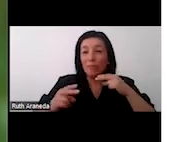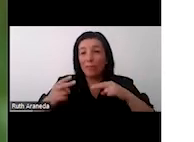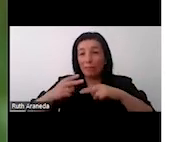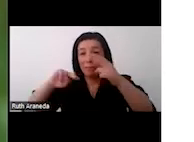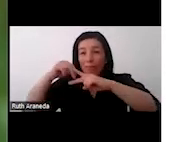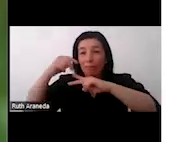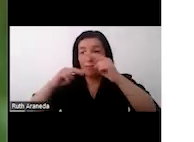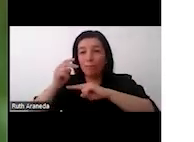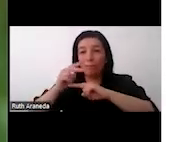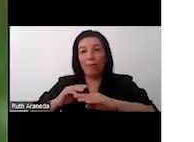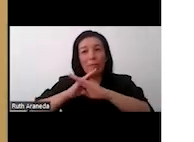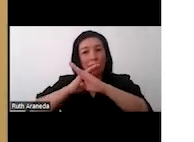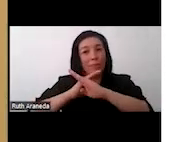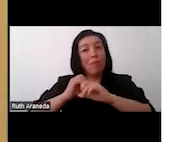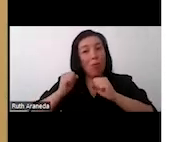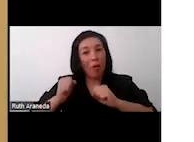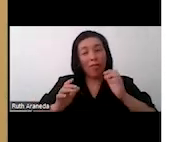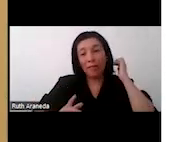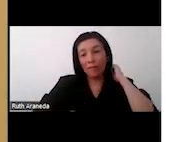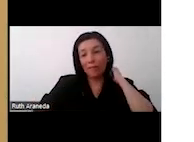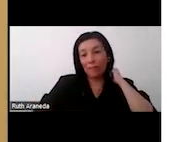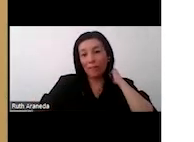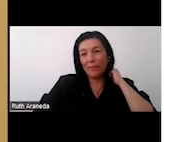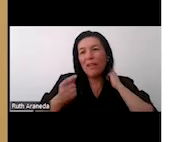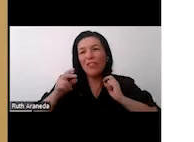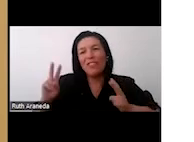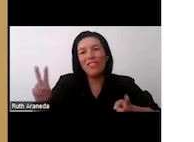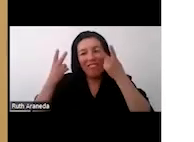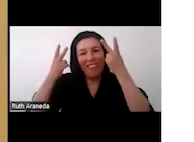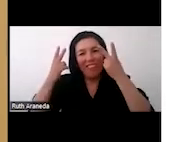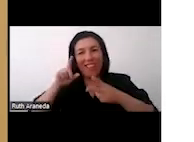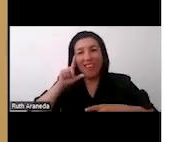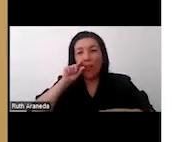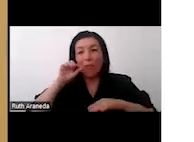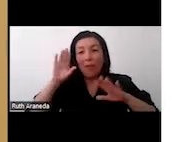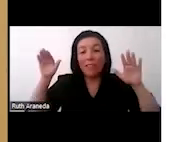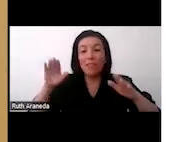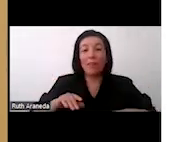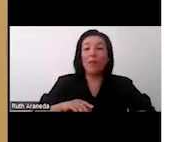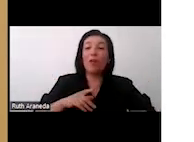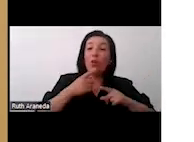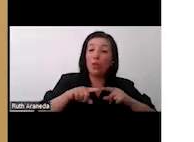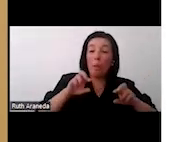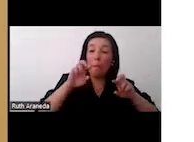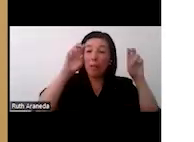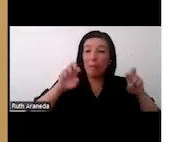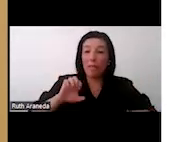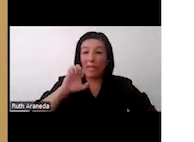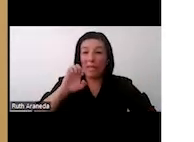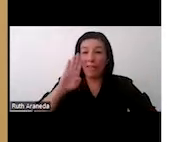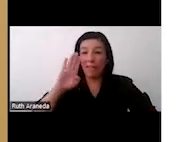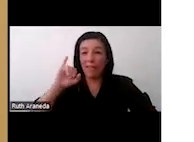lo que está afectando a las aves, ¿cierto? Em, Estas iniciativas como la plataforma de eBird también ha traído